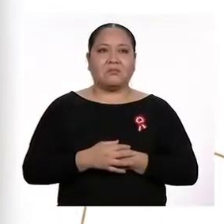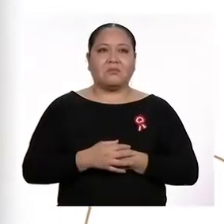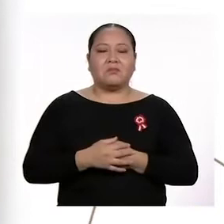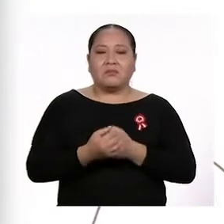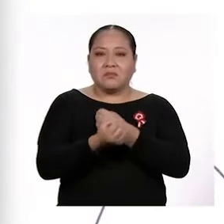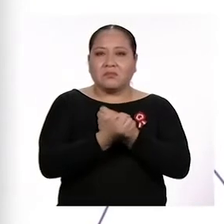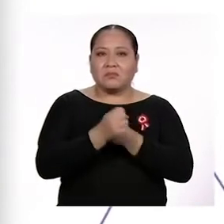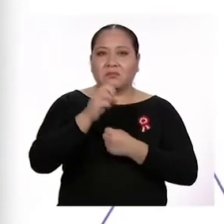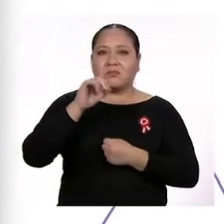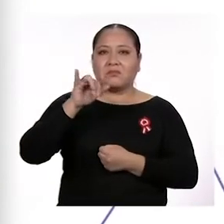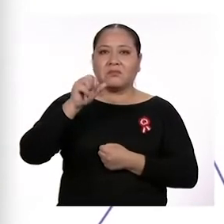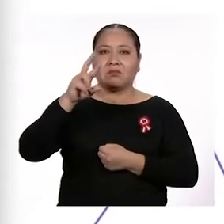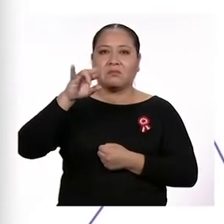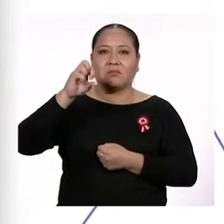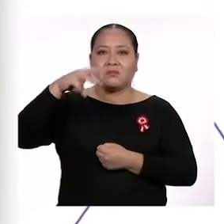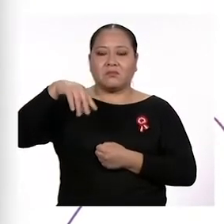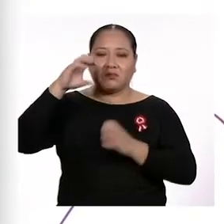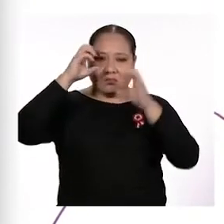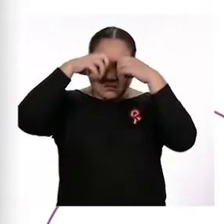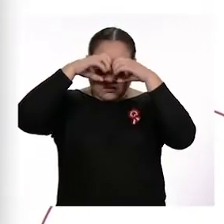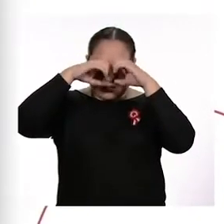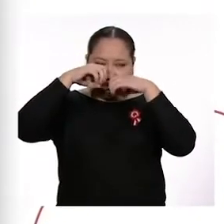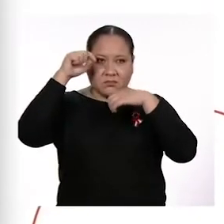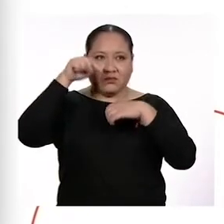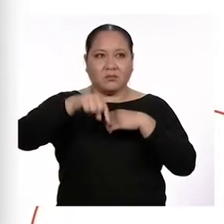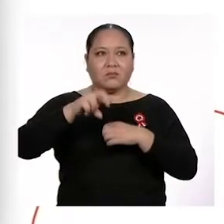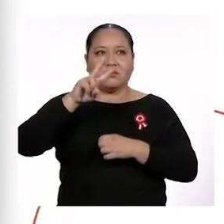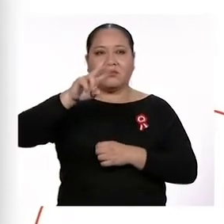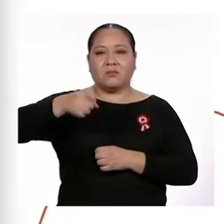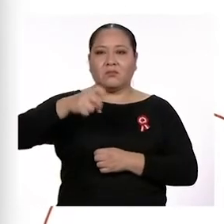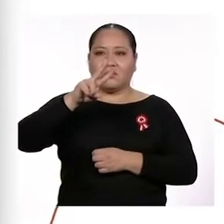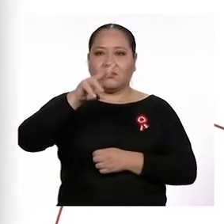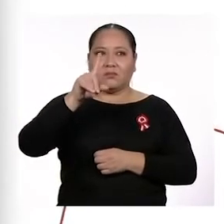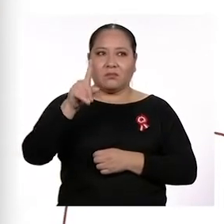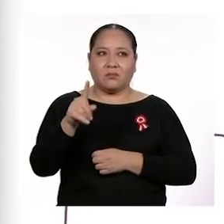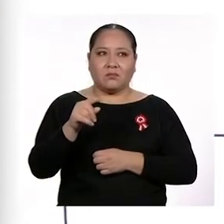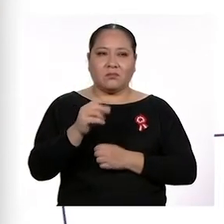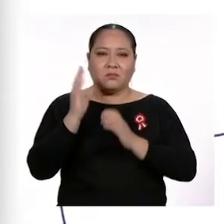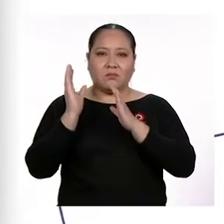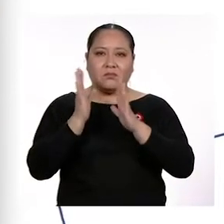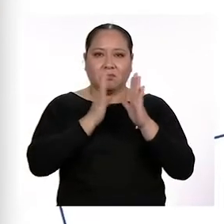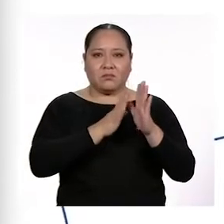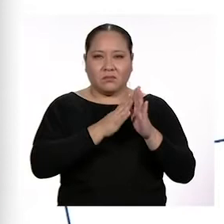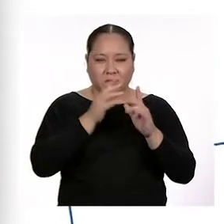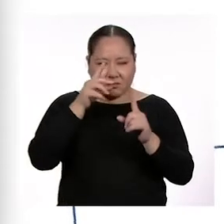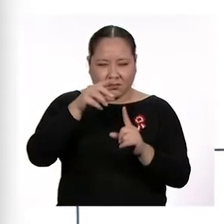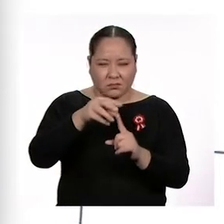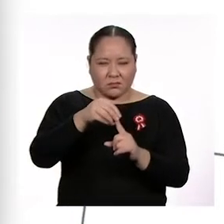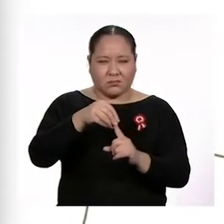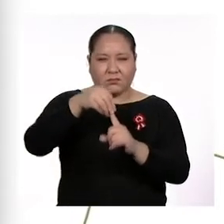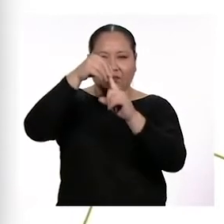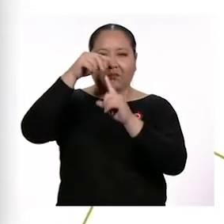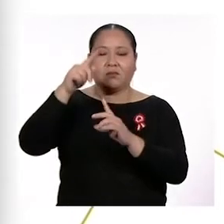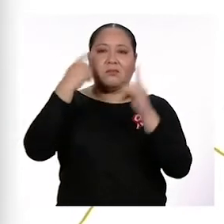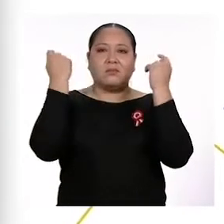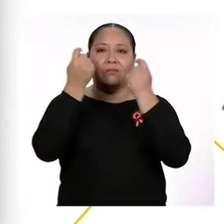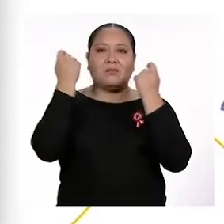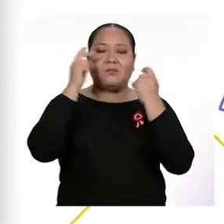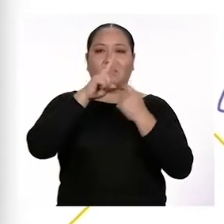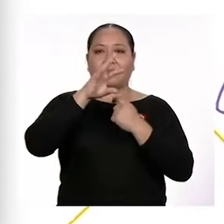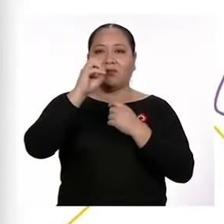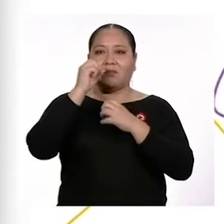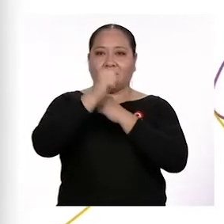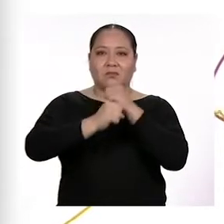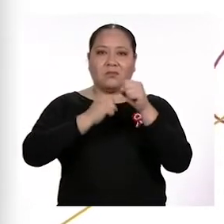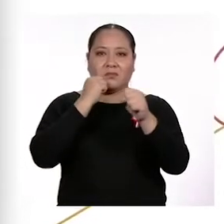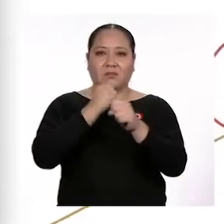Estimada Yaremis, estos son los binoculares marca 2021, hechos especialmente para el Bicentenario del Perú. Estos